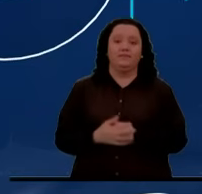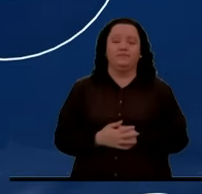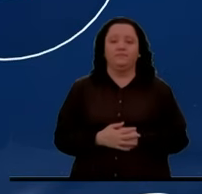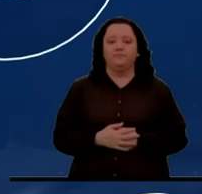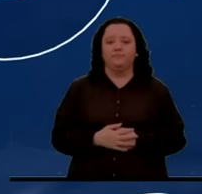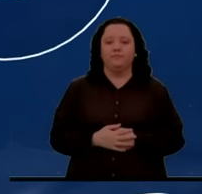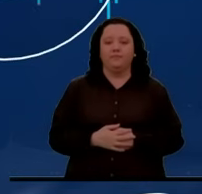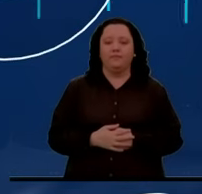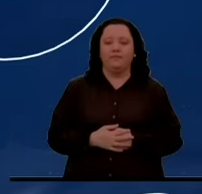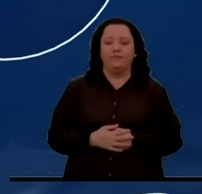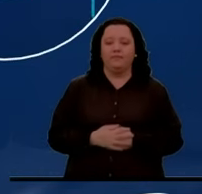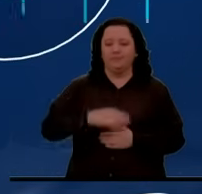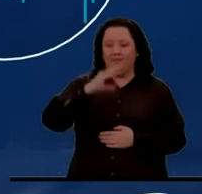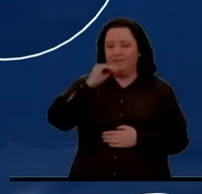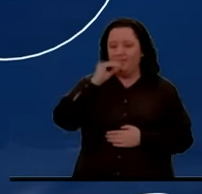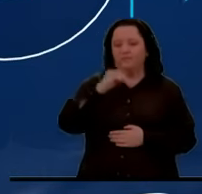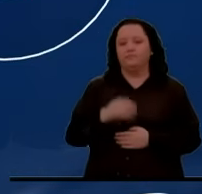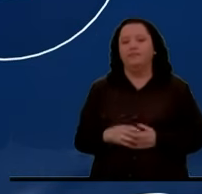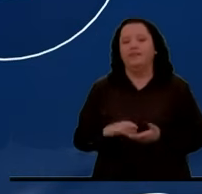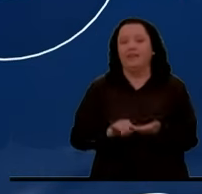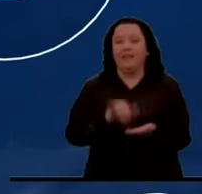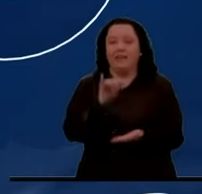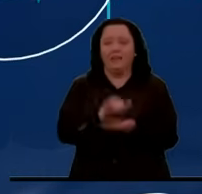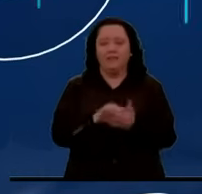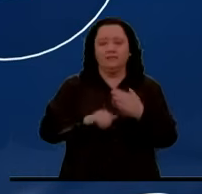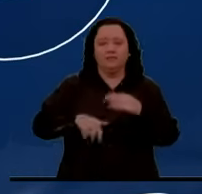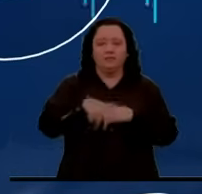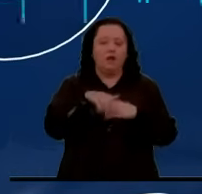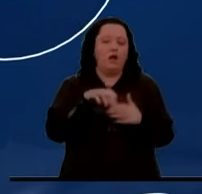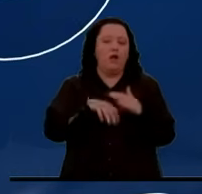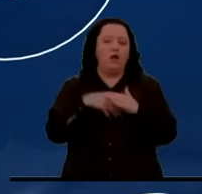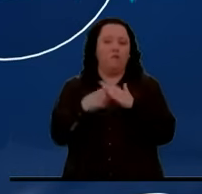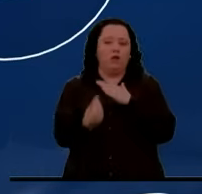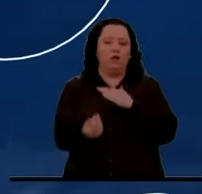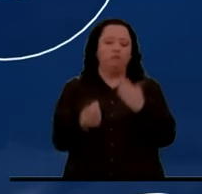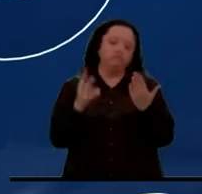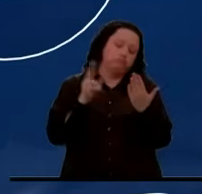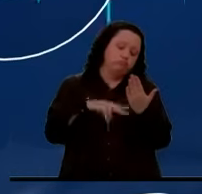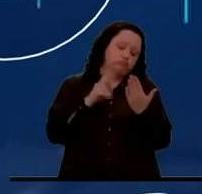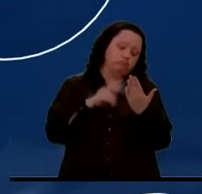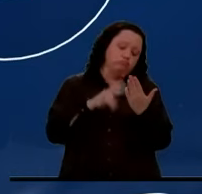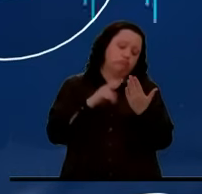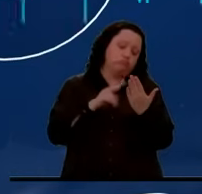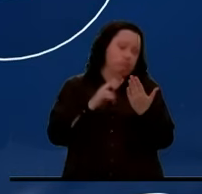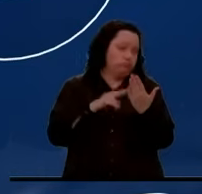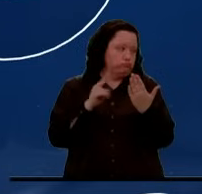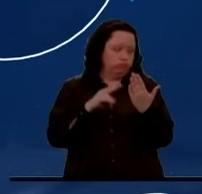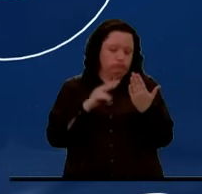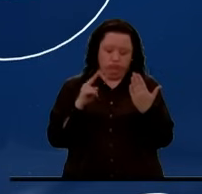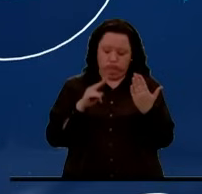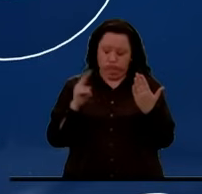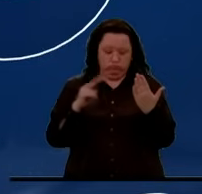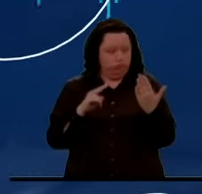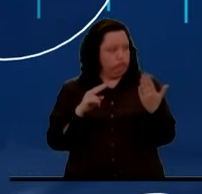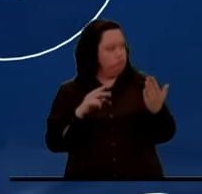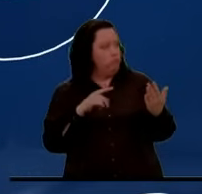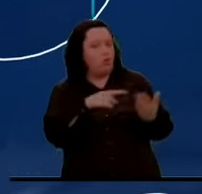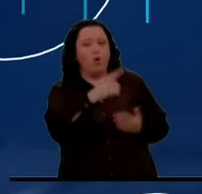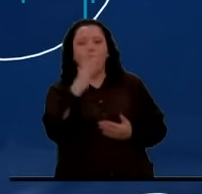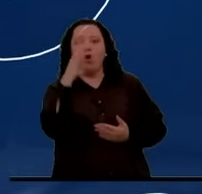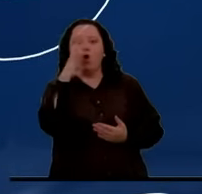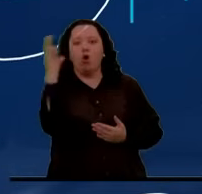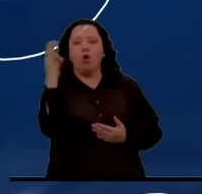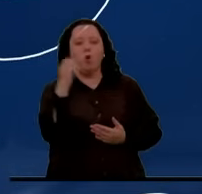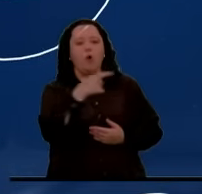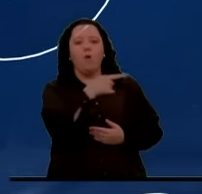Y pues en ese momento me encontraba afuera leyendo, y cuando me percató, un sujeto